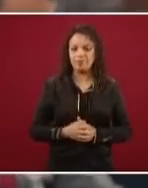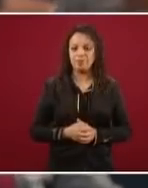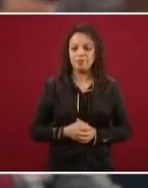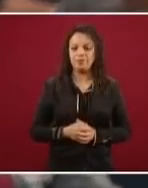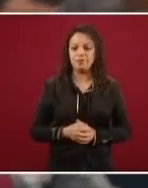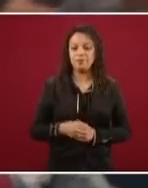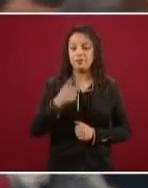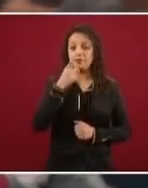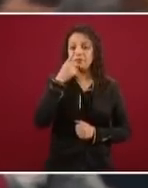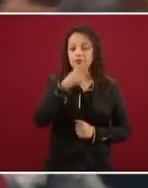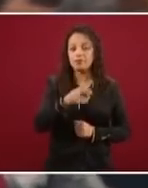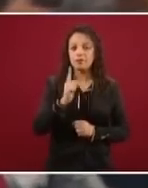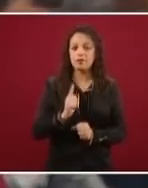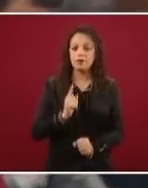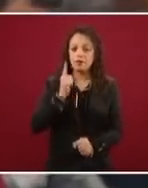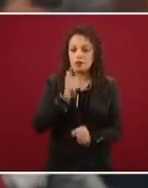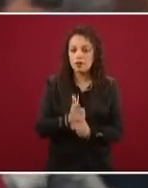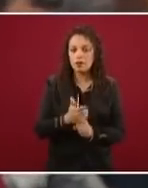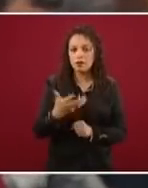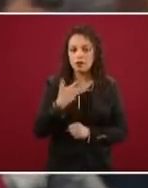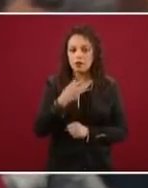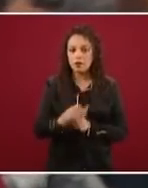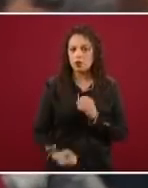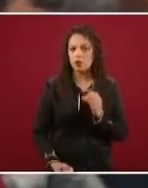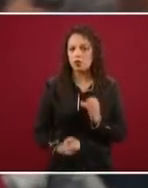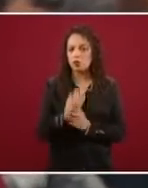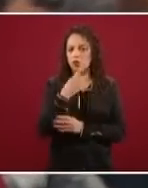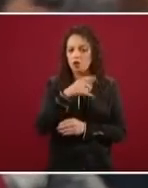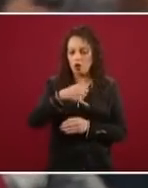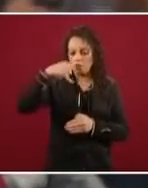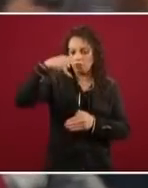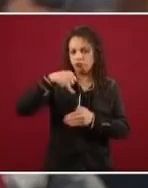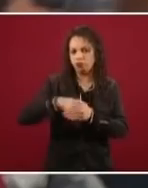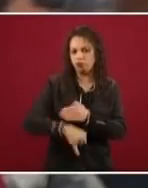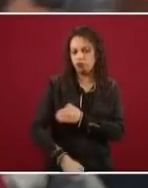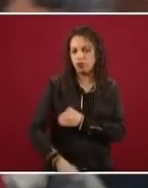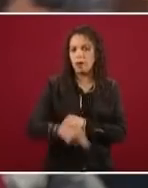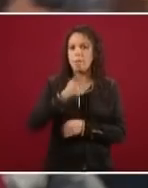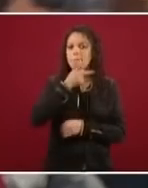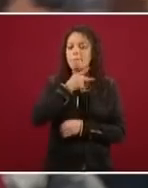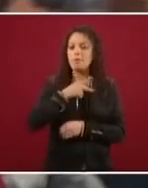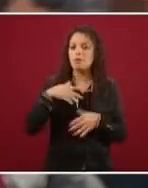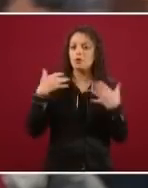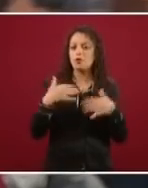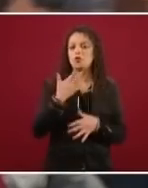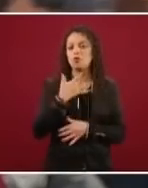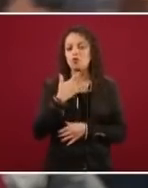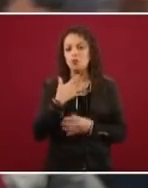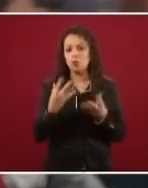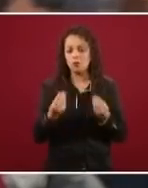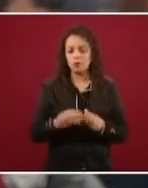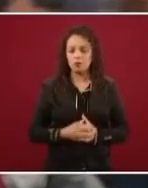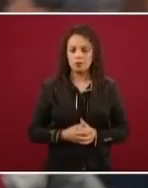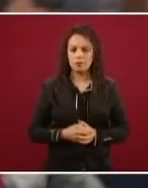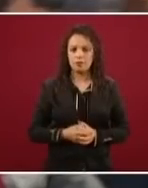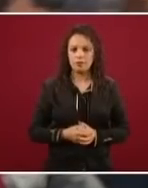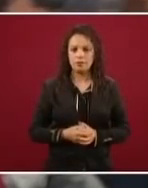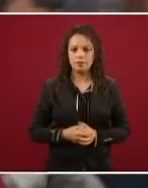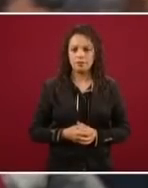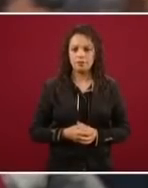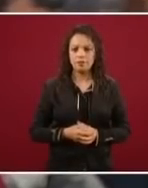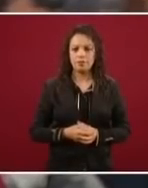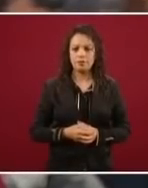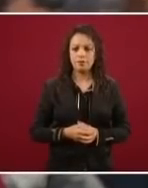el descubrimiento de un nuevo pozo petrolero que nos pudiera comentar este este